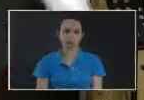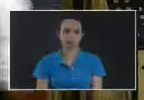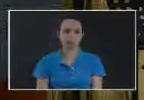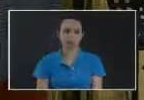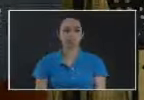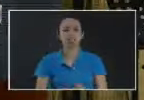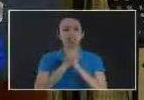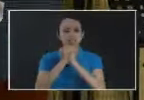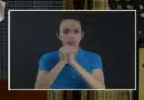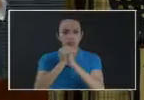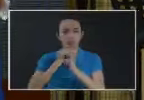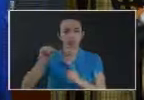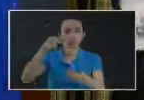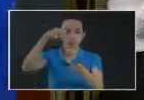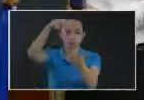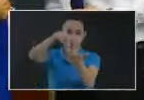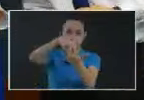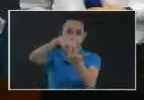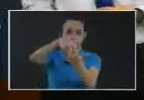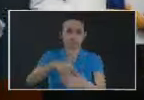Te suplico que te pongas de pie.